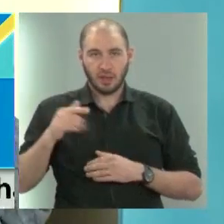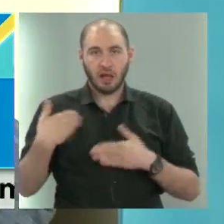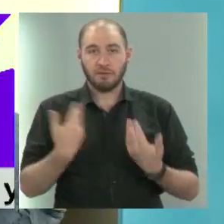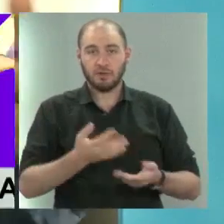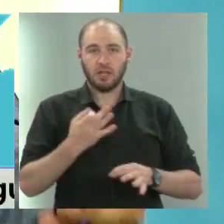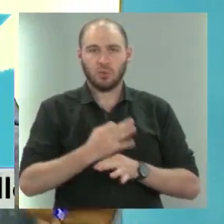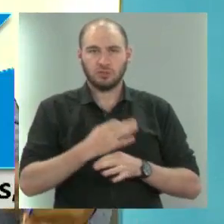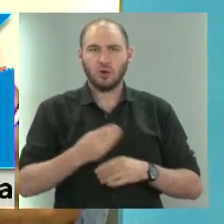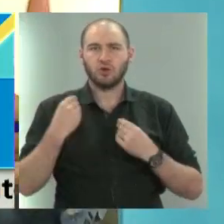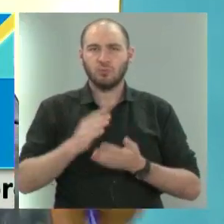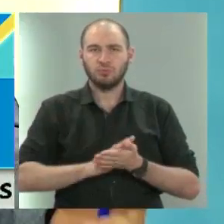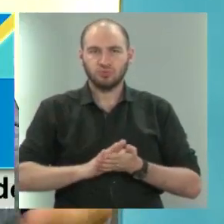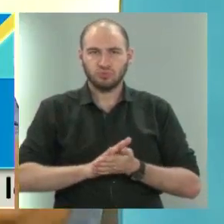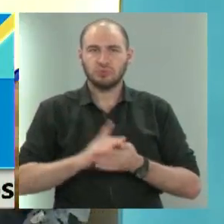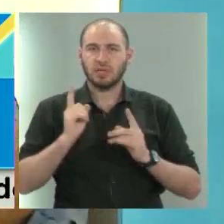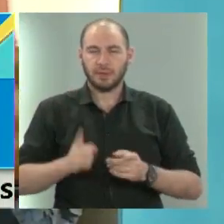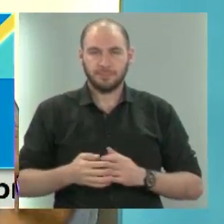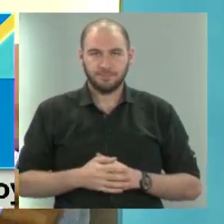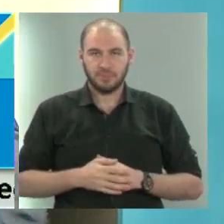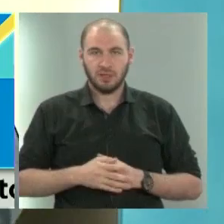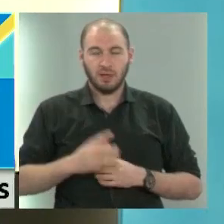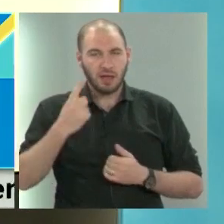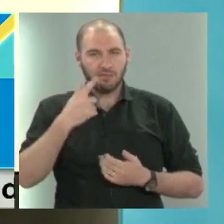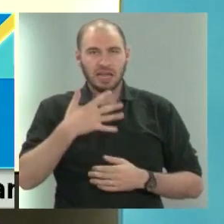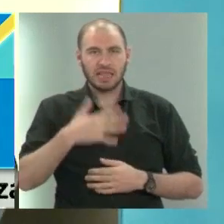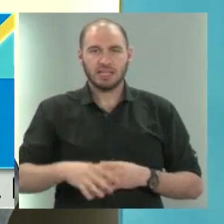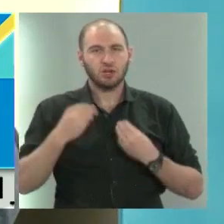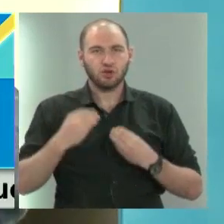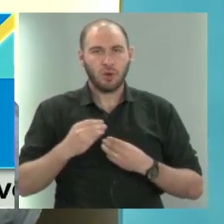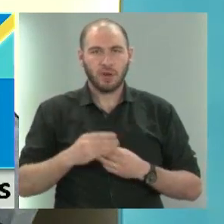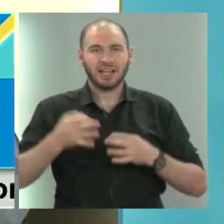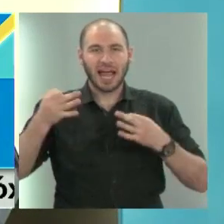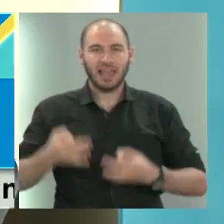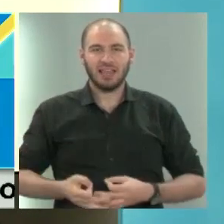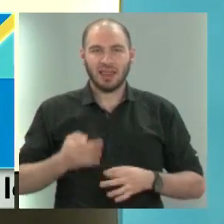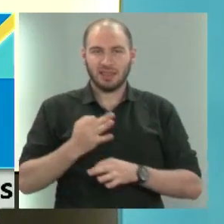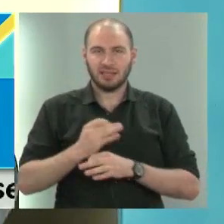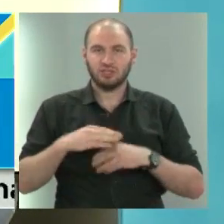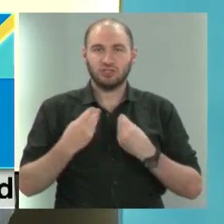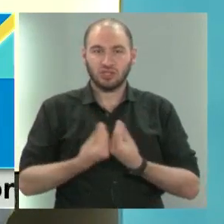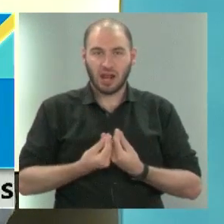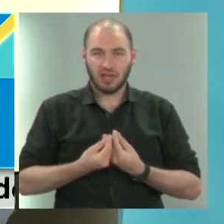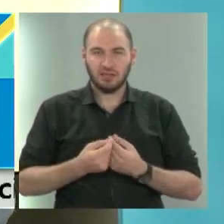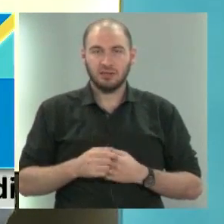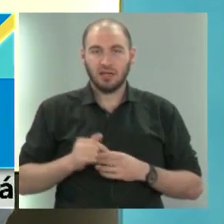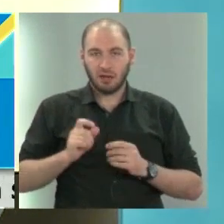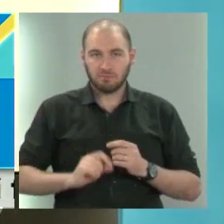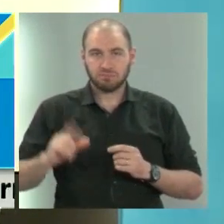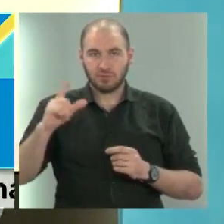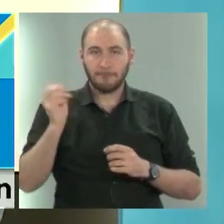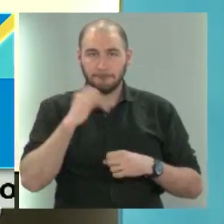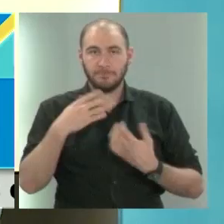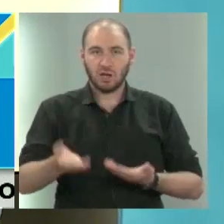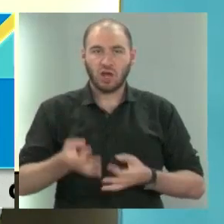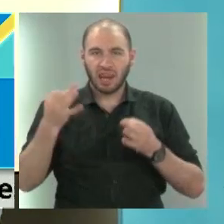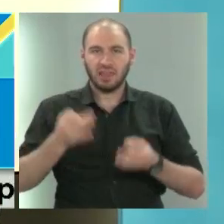la educación, cómo va a impactar y sobre todo tratar de entender cómo esta calidad o esta cantidad que se va a aumentar mejora